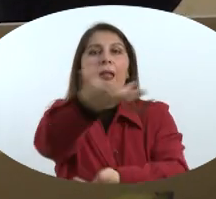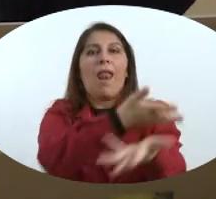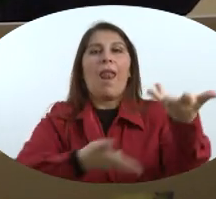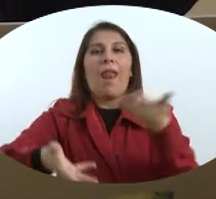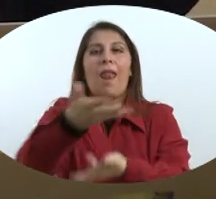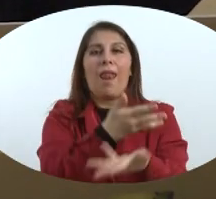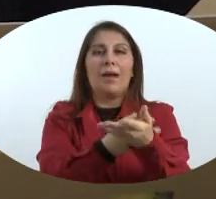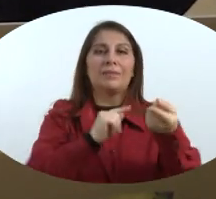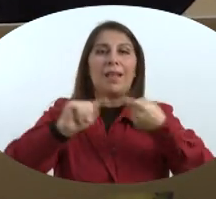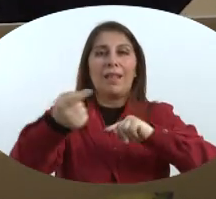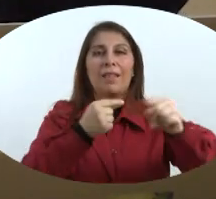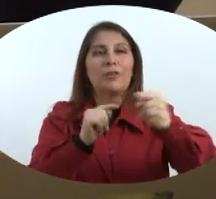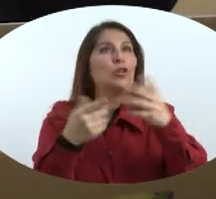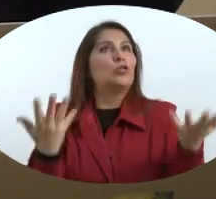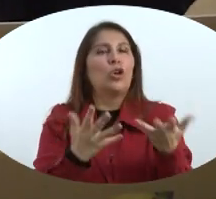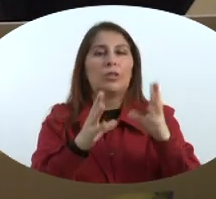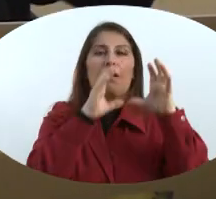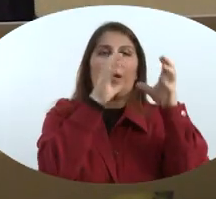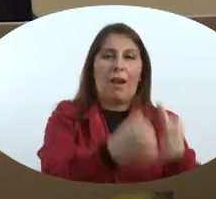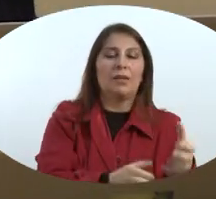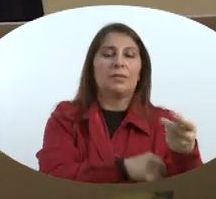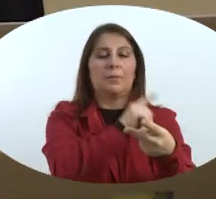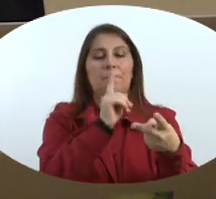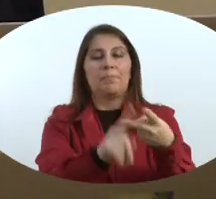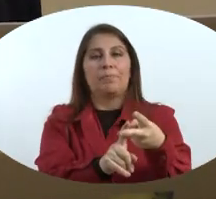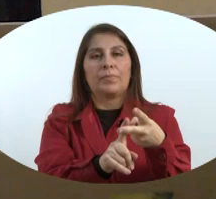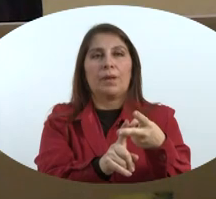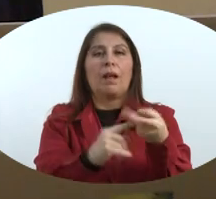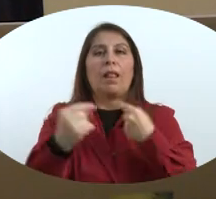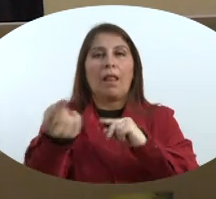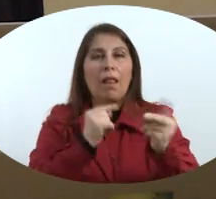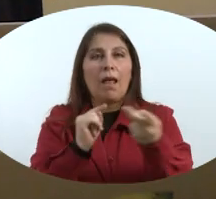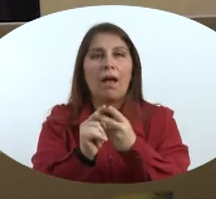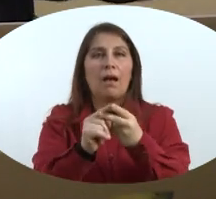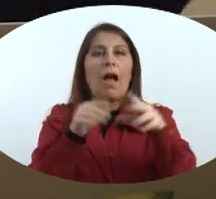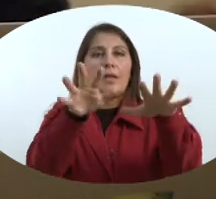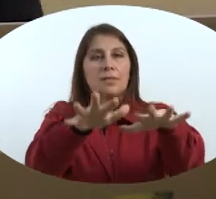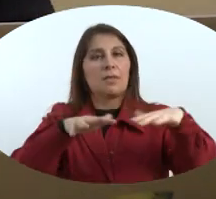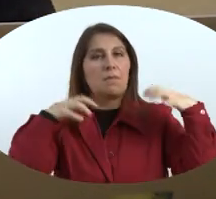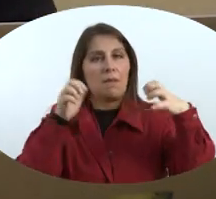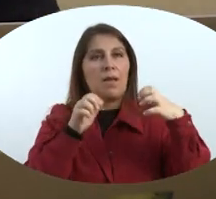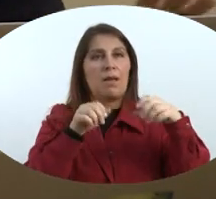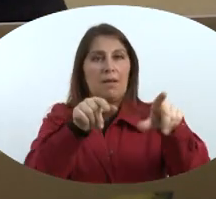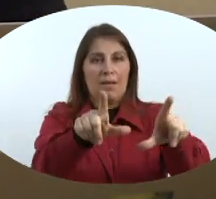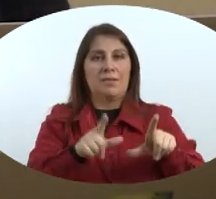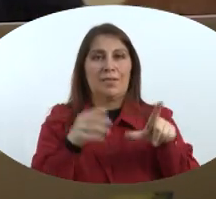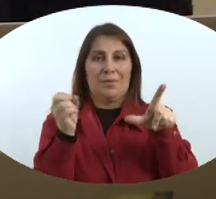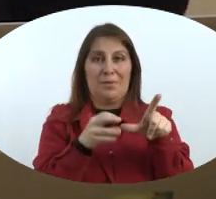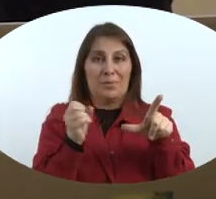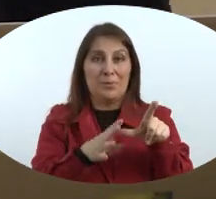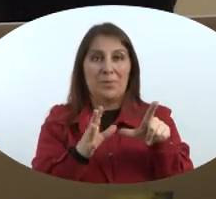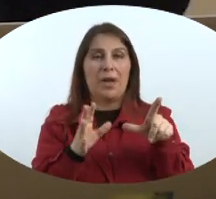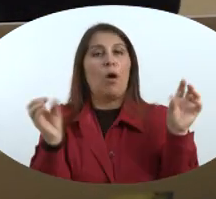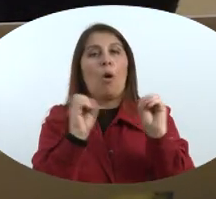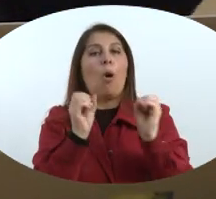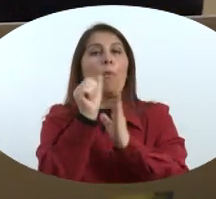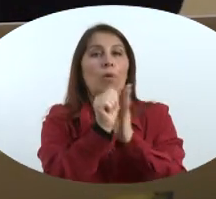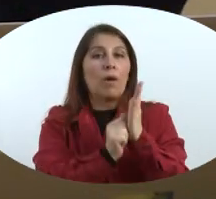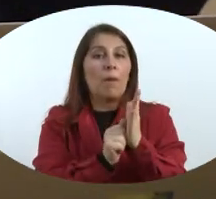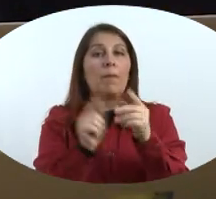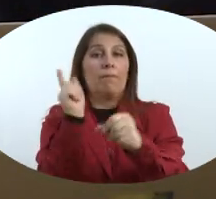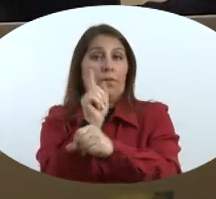empezando por los escenarios de clase pasando por los escenarios de asambleas de licenciatura o por